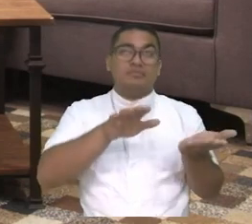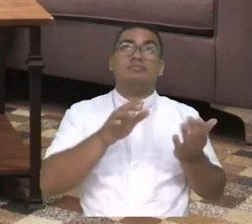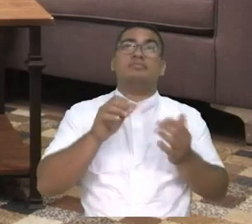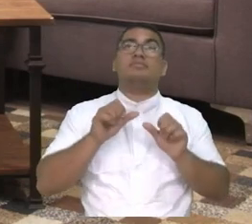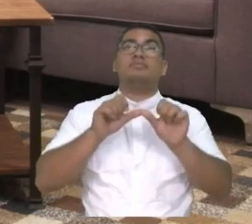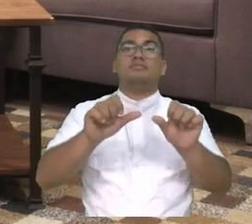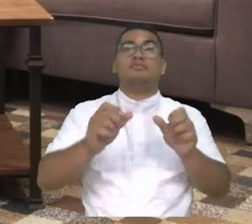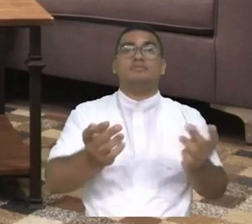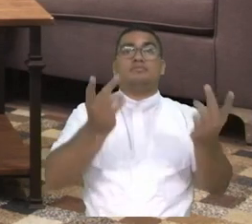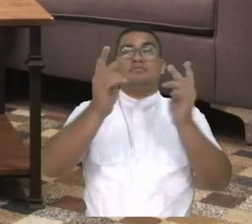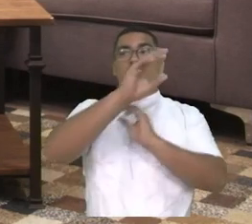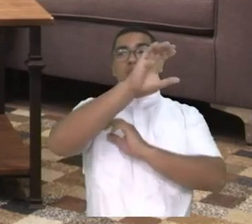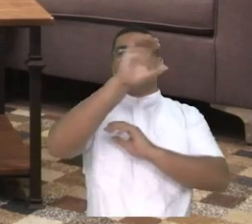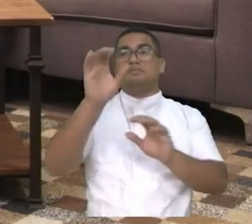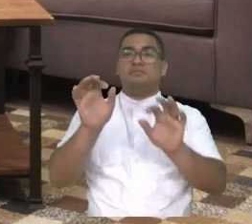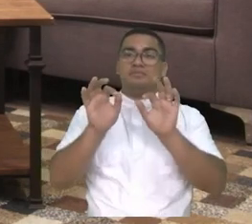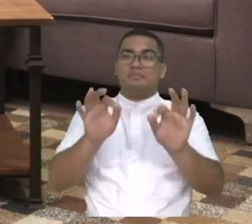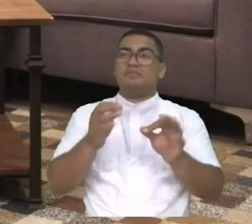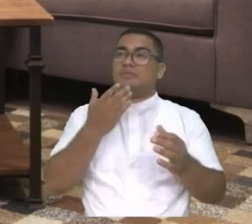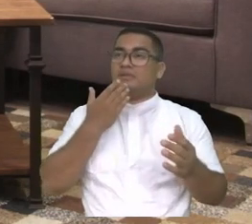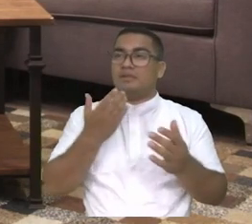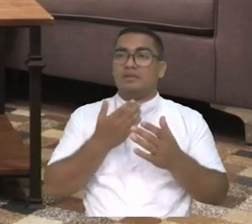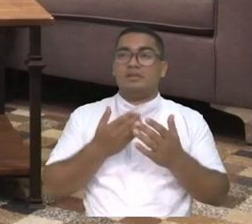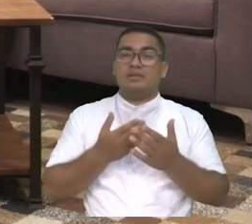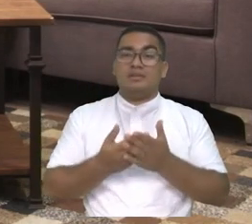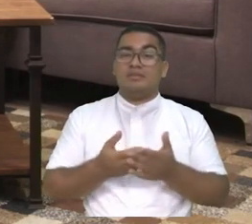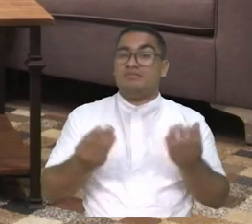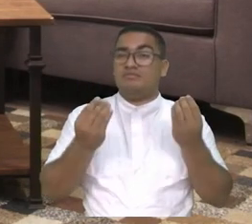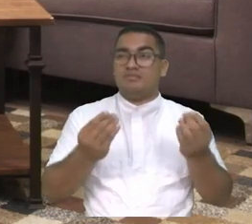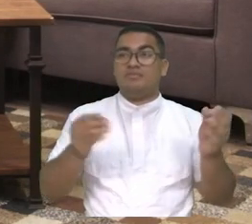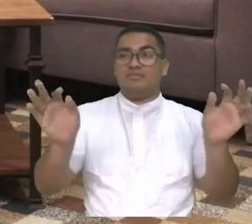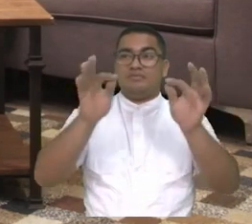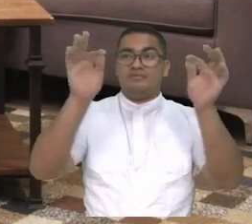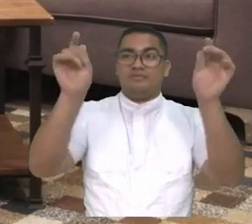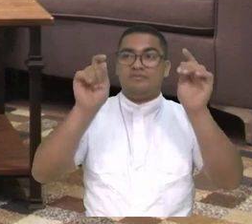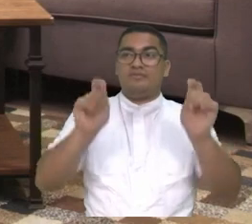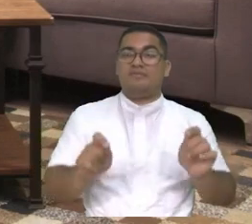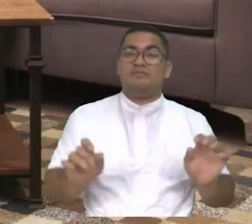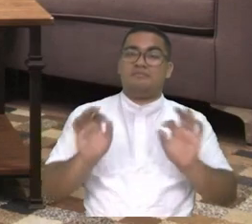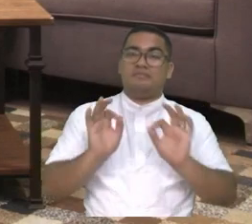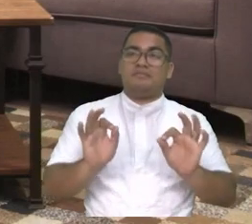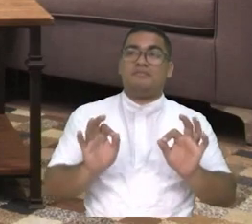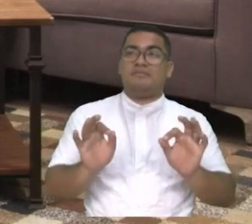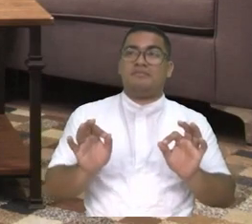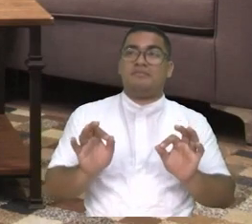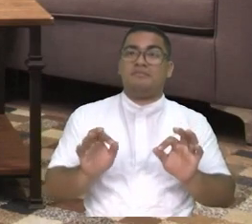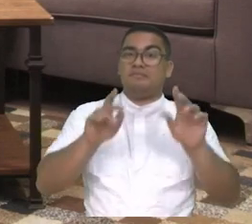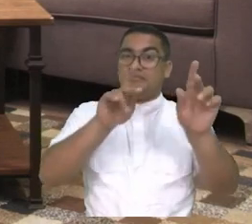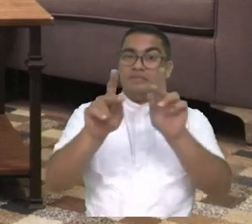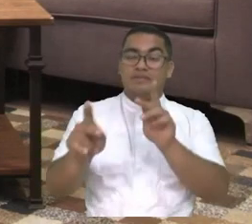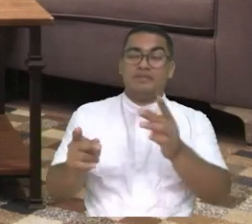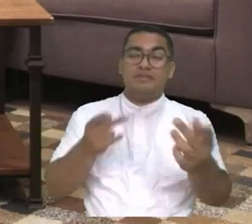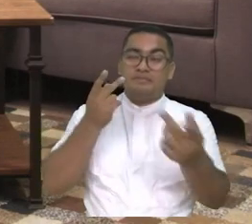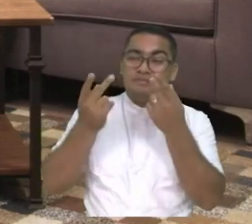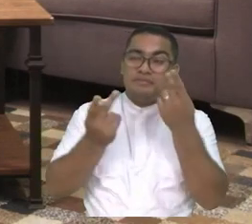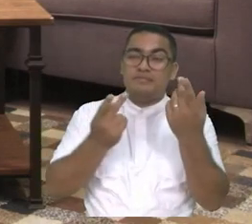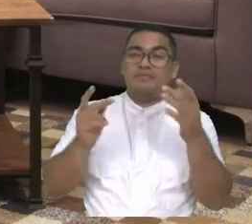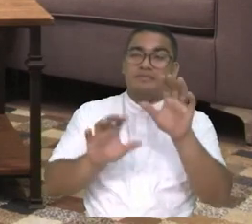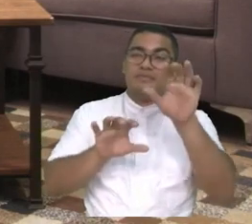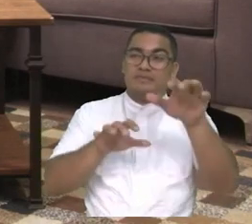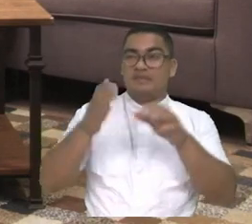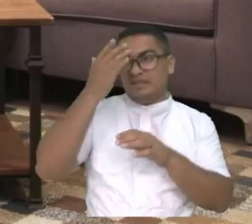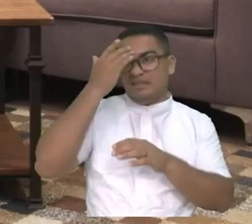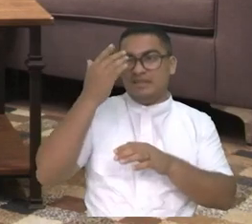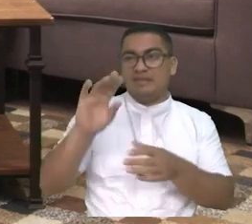Rubén. Así es, sin duda alguna, mucha festividad. Y vaya, quienes han ido a León, quienes hemos estado allá, sabemos que